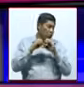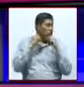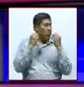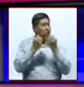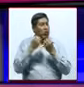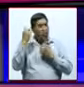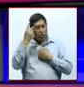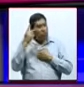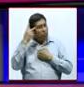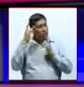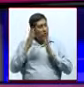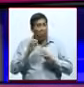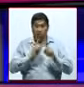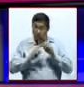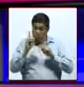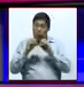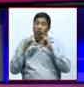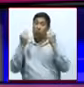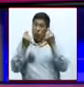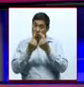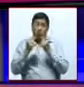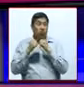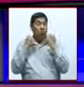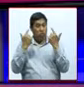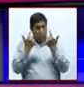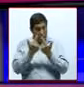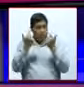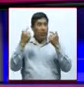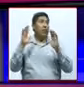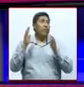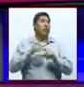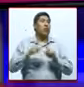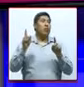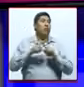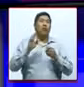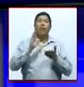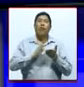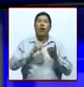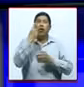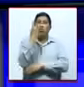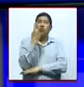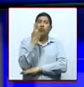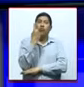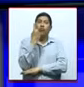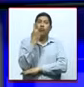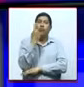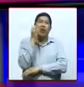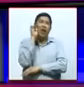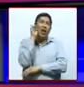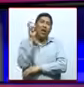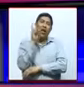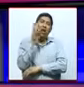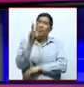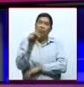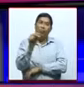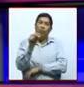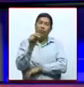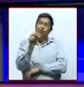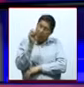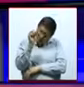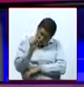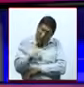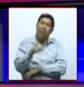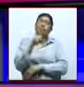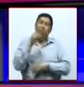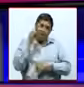organizaciones políticas e inclusive algunas sociales que estuvieron en esta reunión. Pero faltó una firma, la firma de Evo Morales Ayma, el